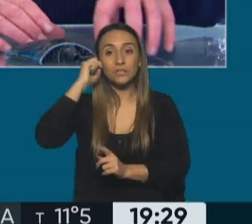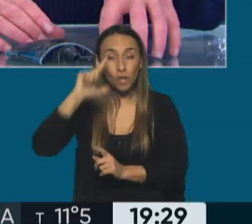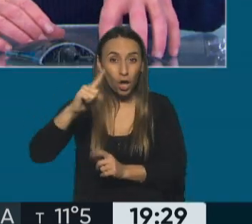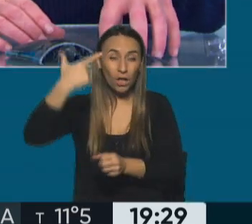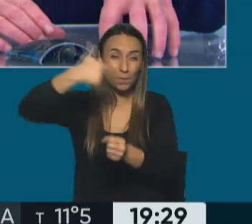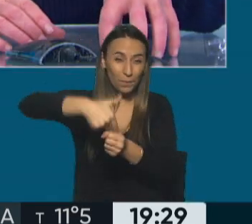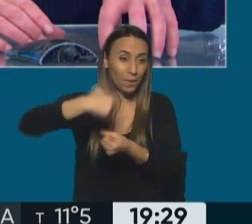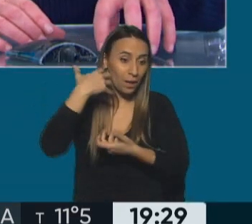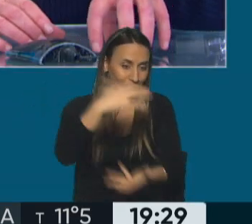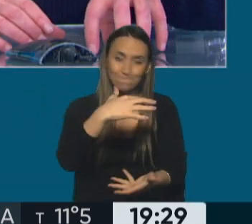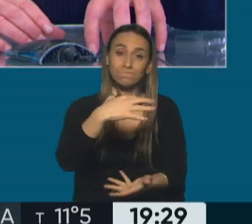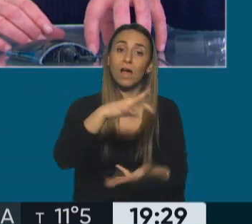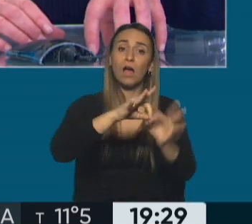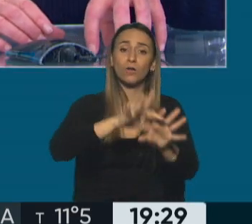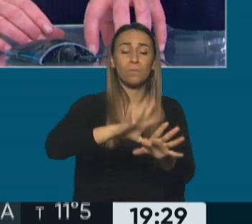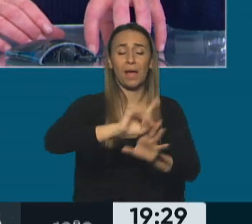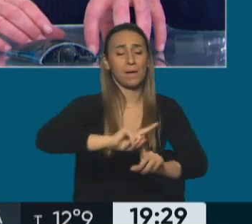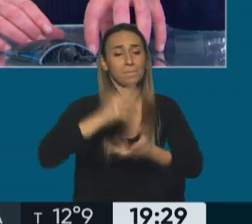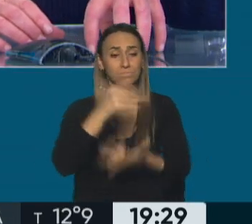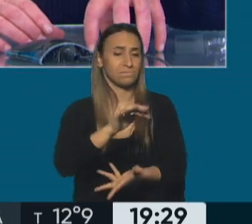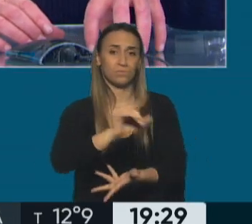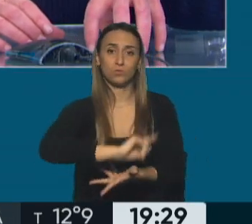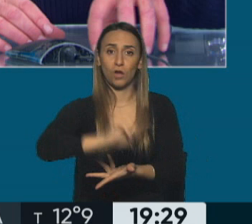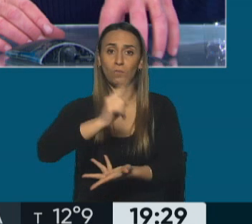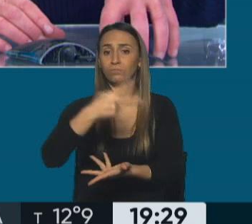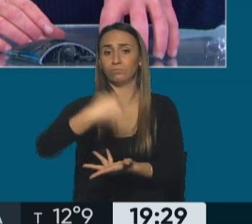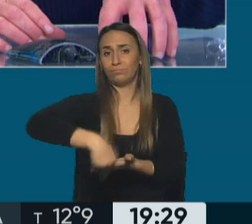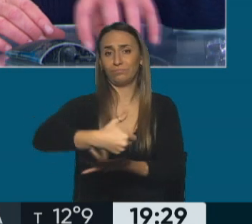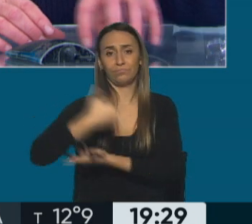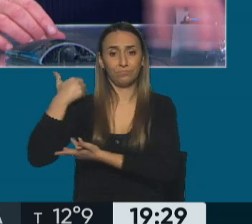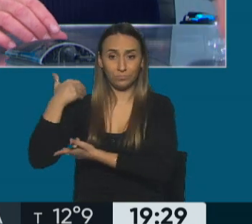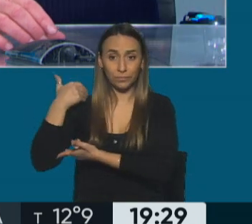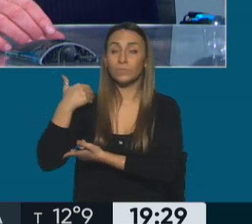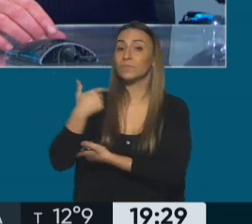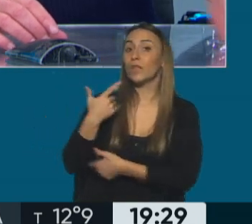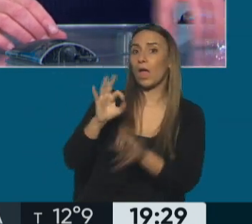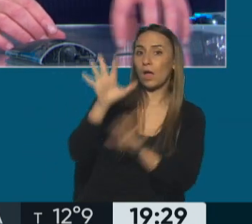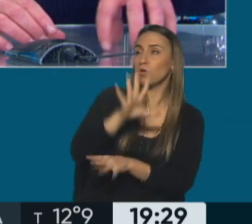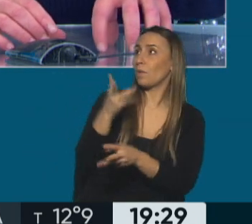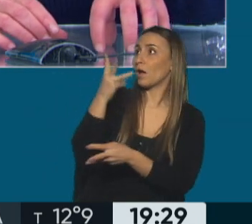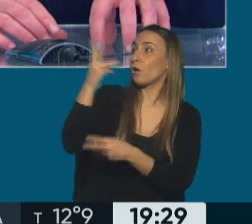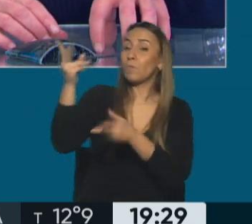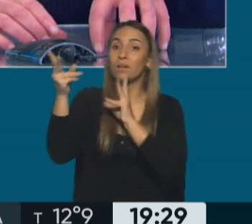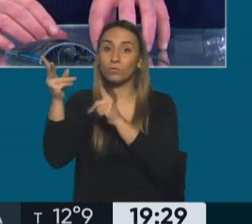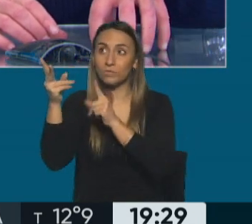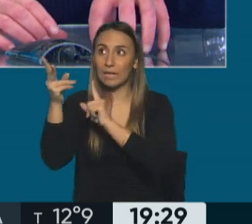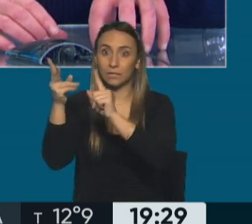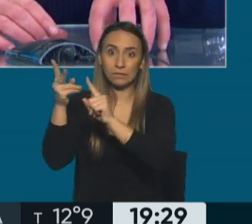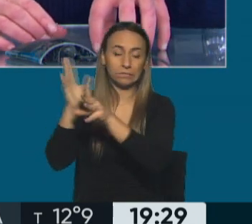ese gasoil que no puede comprar la Rusia, sale al mercado global a